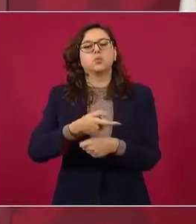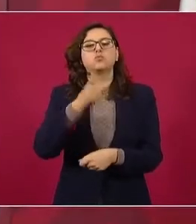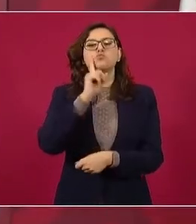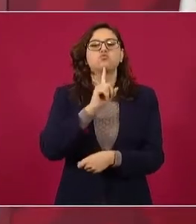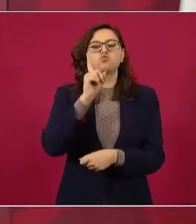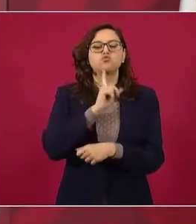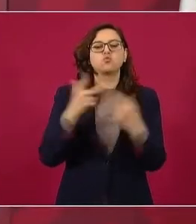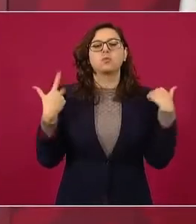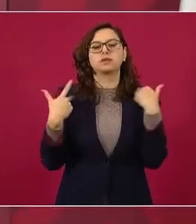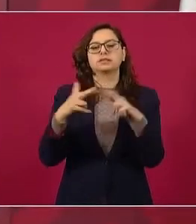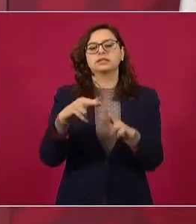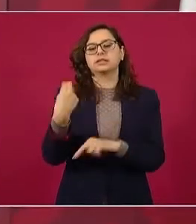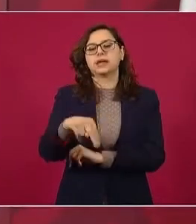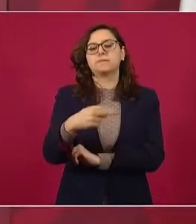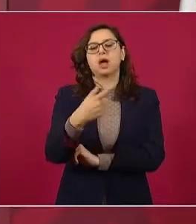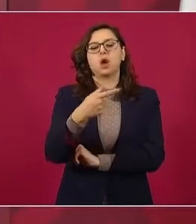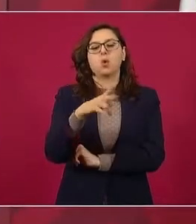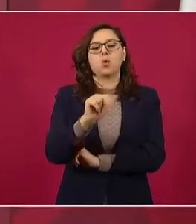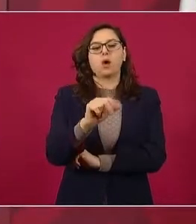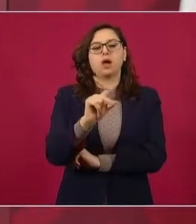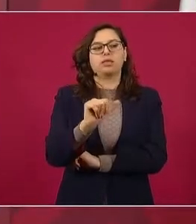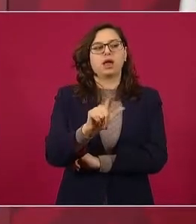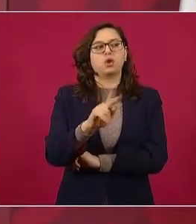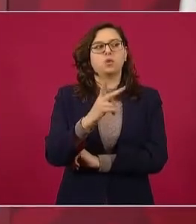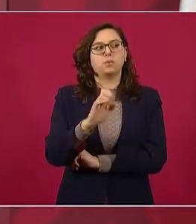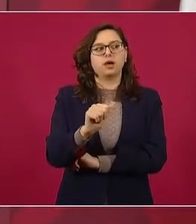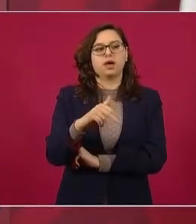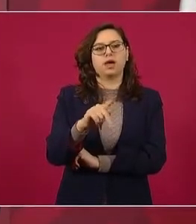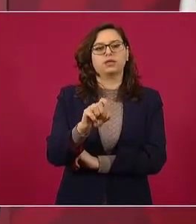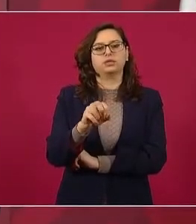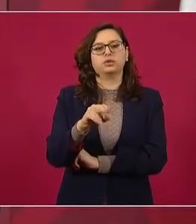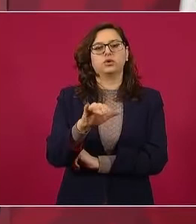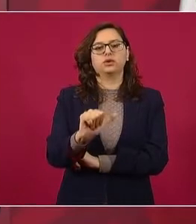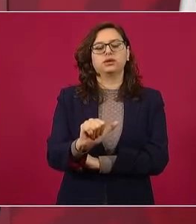Guadalupe Antonio,